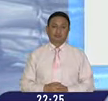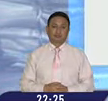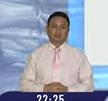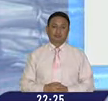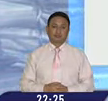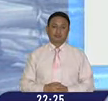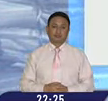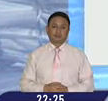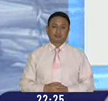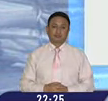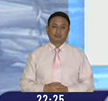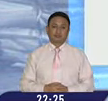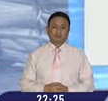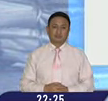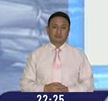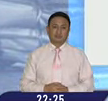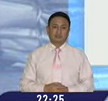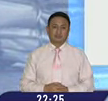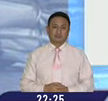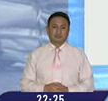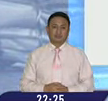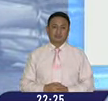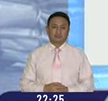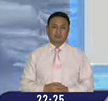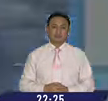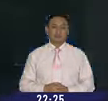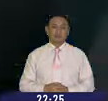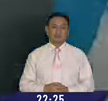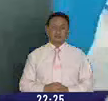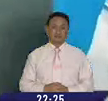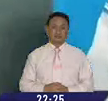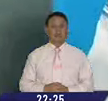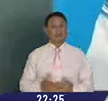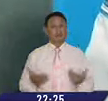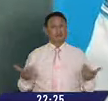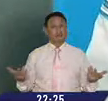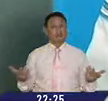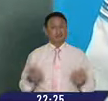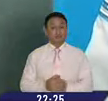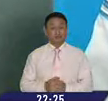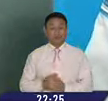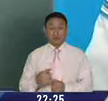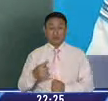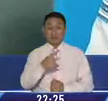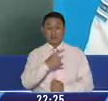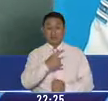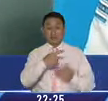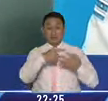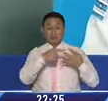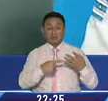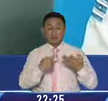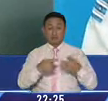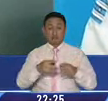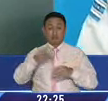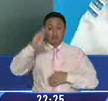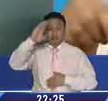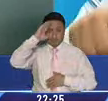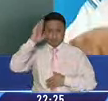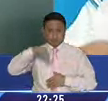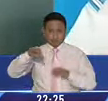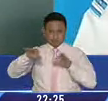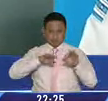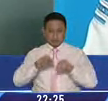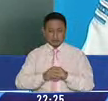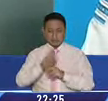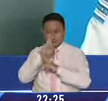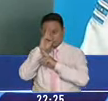del 50% fueron motociclistas. Hay que respetar las señales y las indicaciones de los agentes de tránsito para evitar